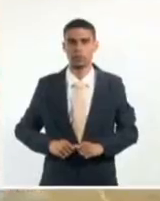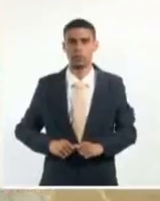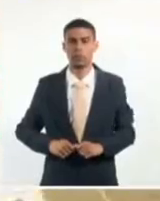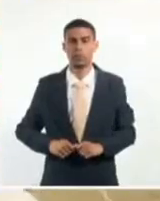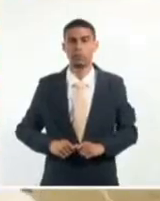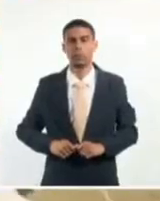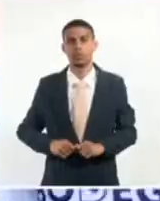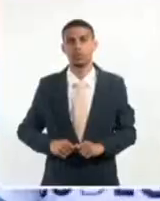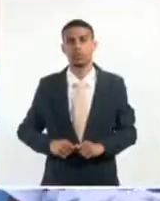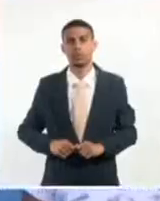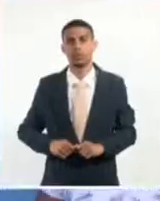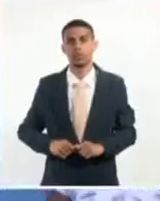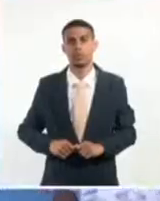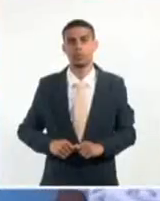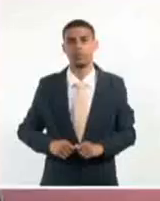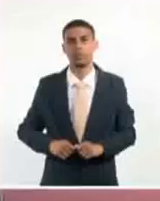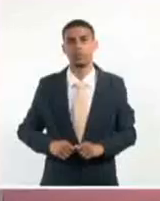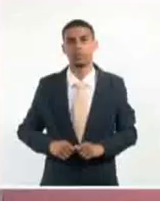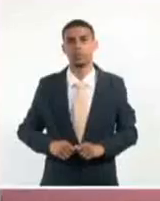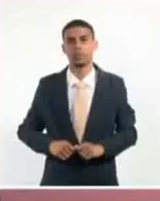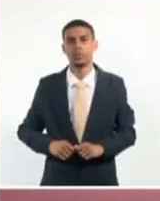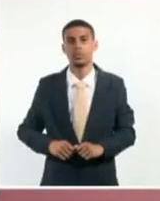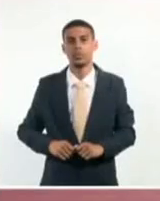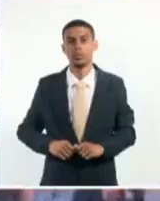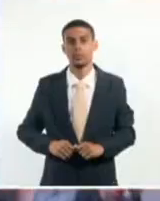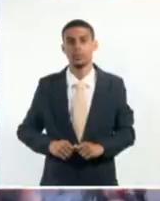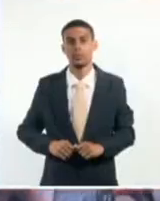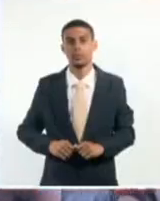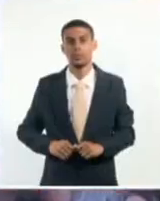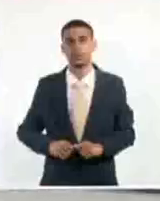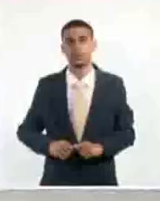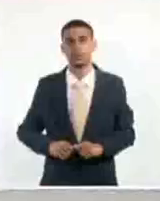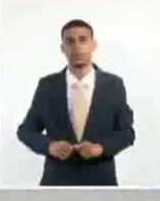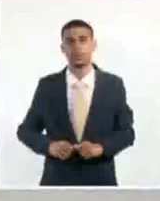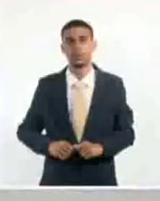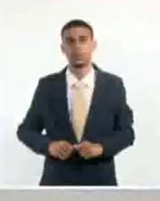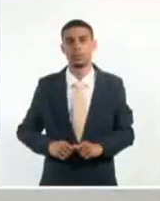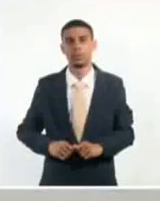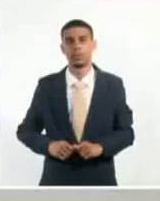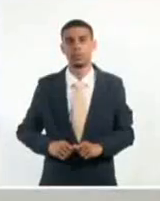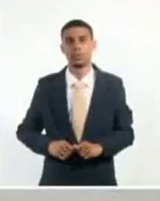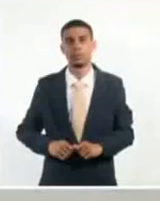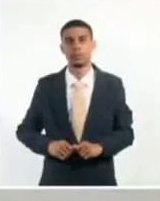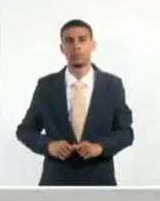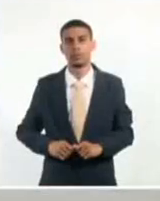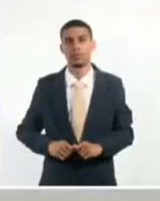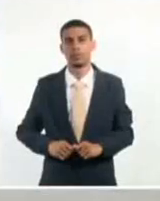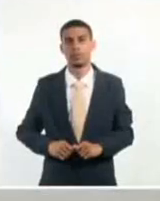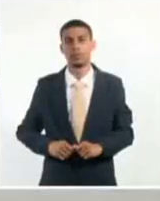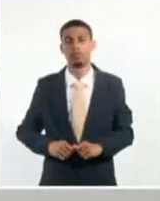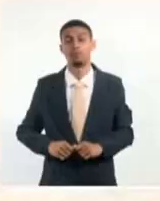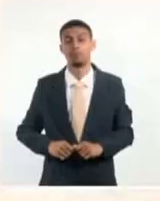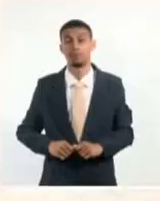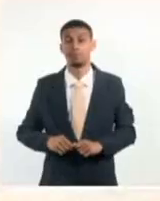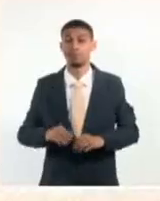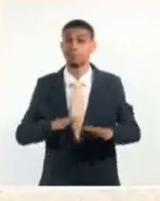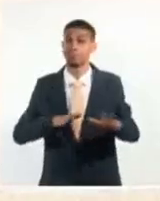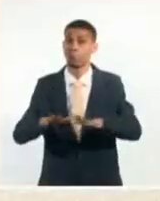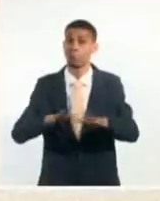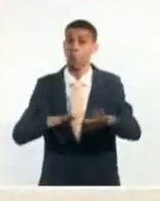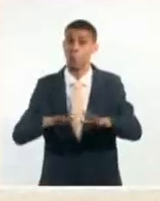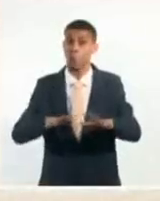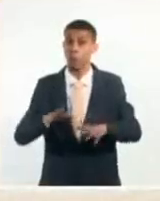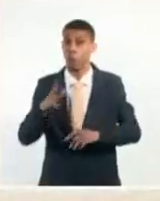Estamos ganando. En medio medio de un desfavorable escenario económico y la